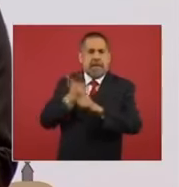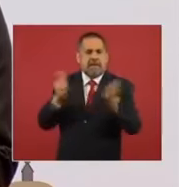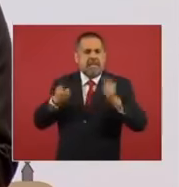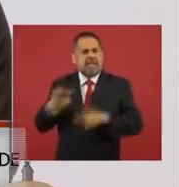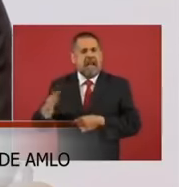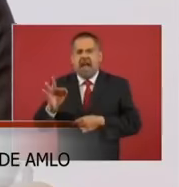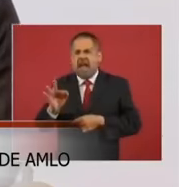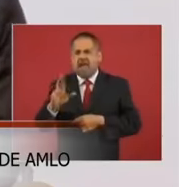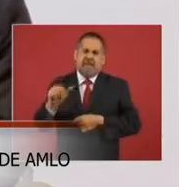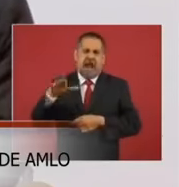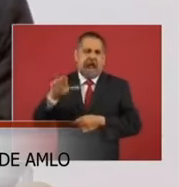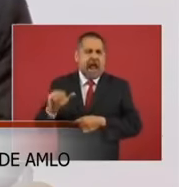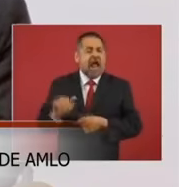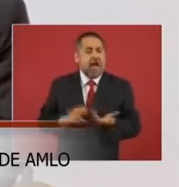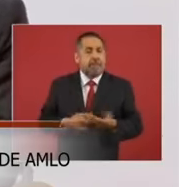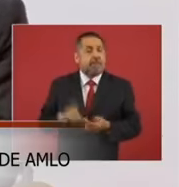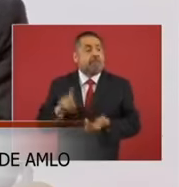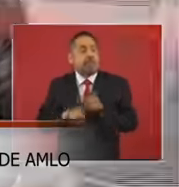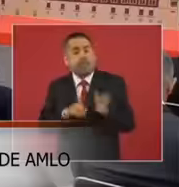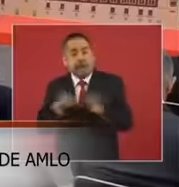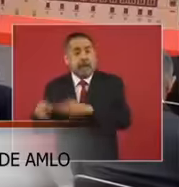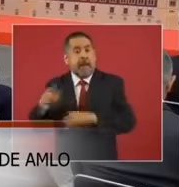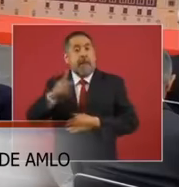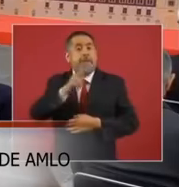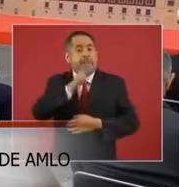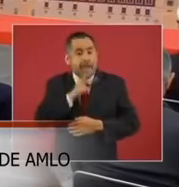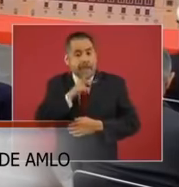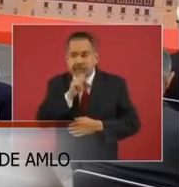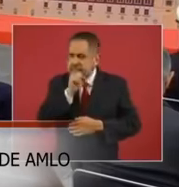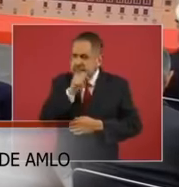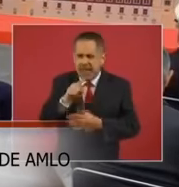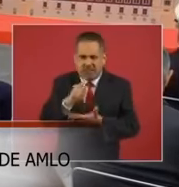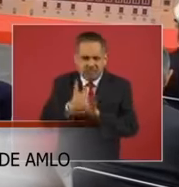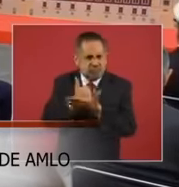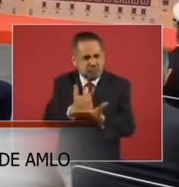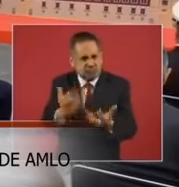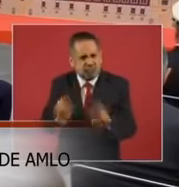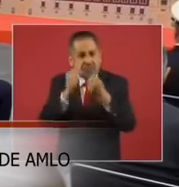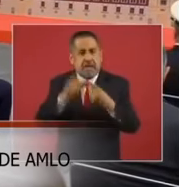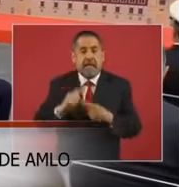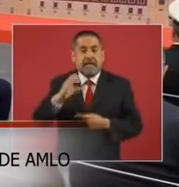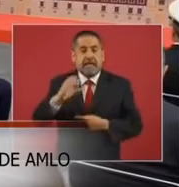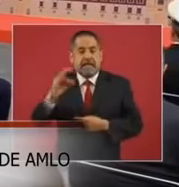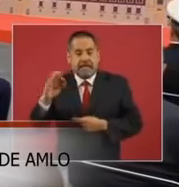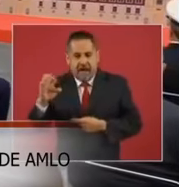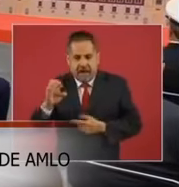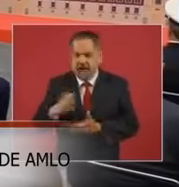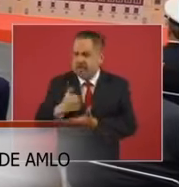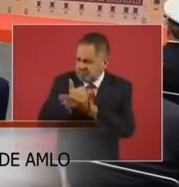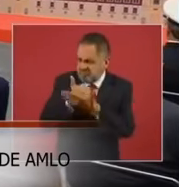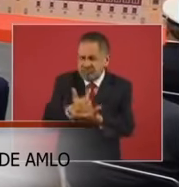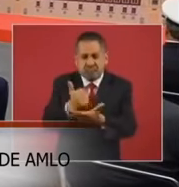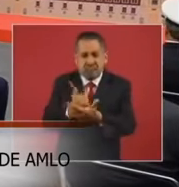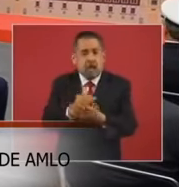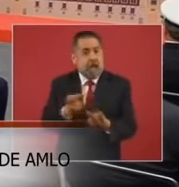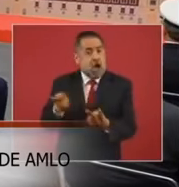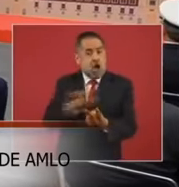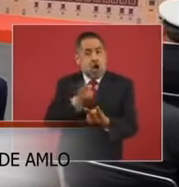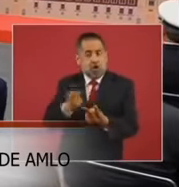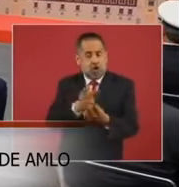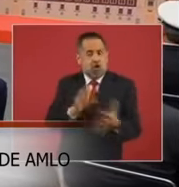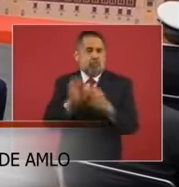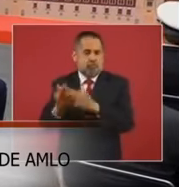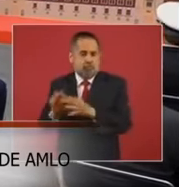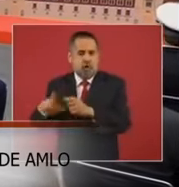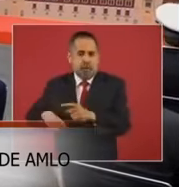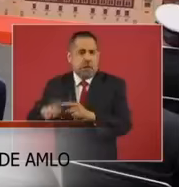encarga de desdeñar una problemática que ha costado cientos de miles de vidas y muchas de ellas se podrían haber evitado.